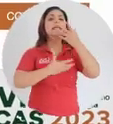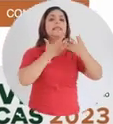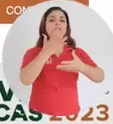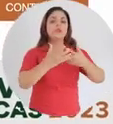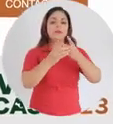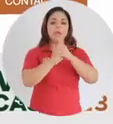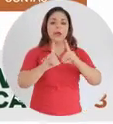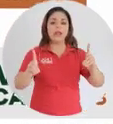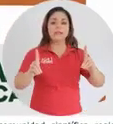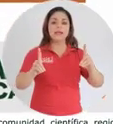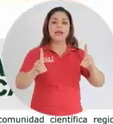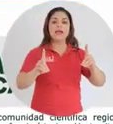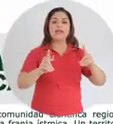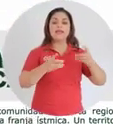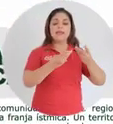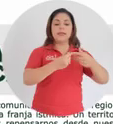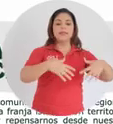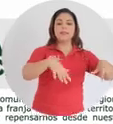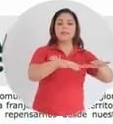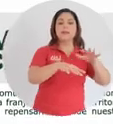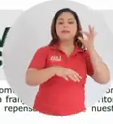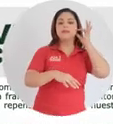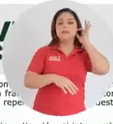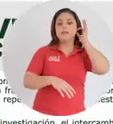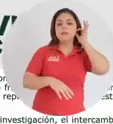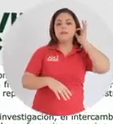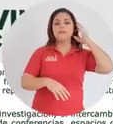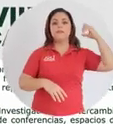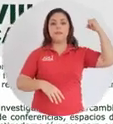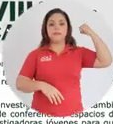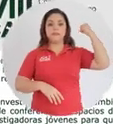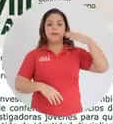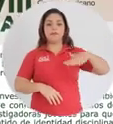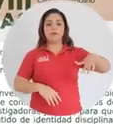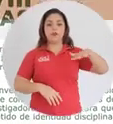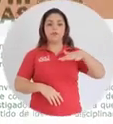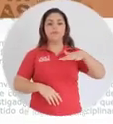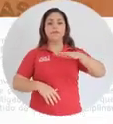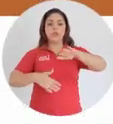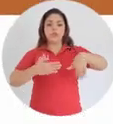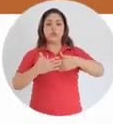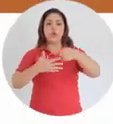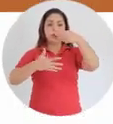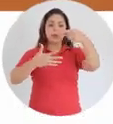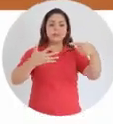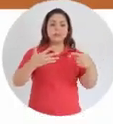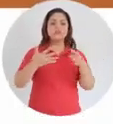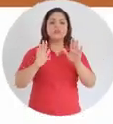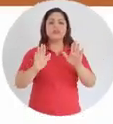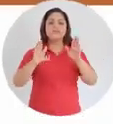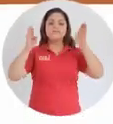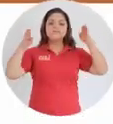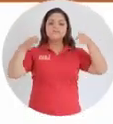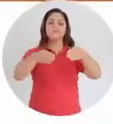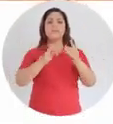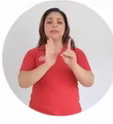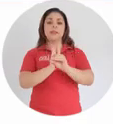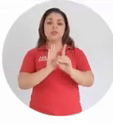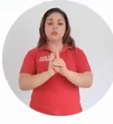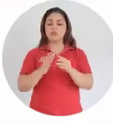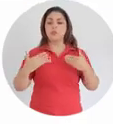agenda feminista de la región. Así que, por supuesto que todo está atravesado por derechos humanos,